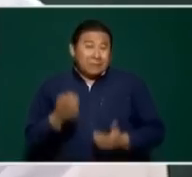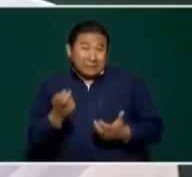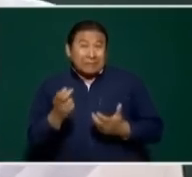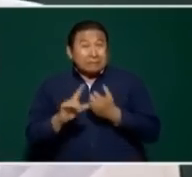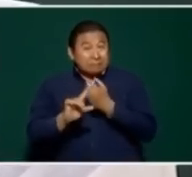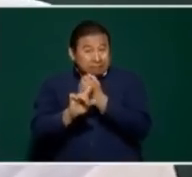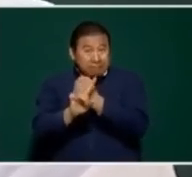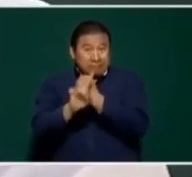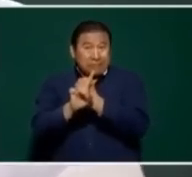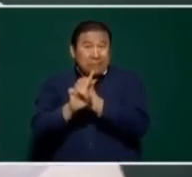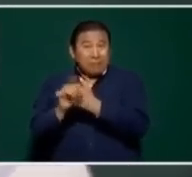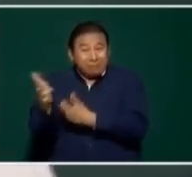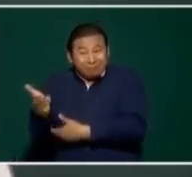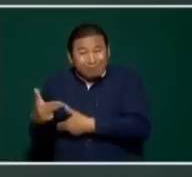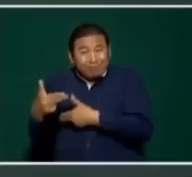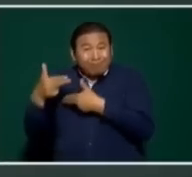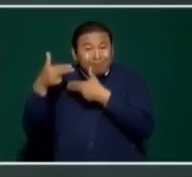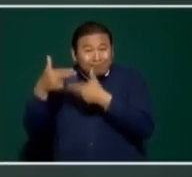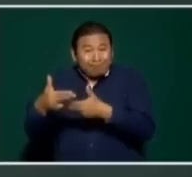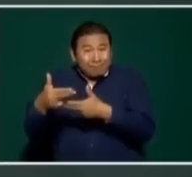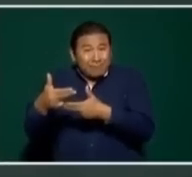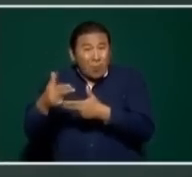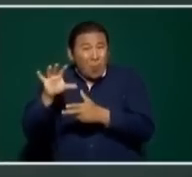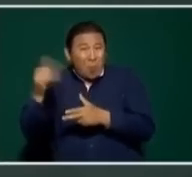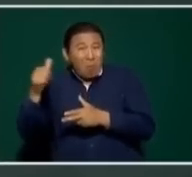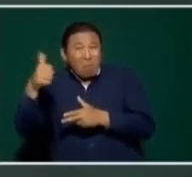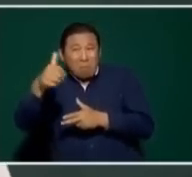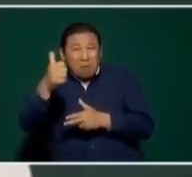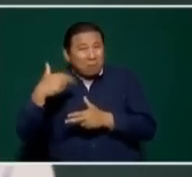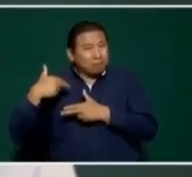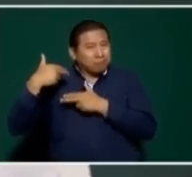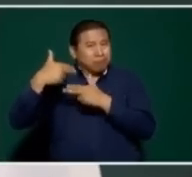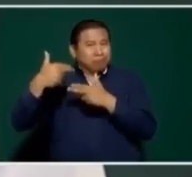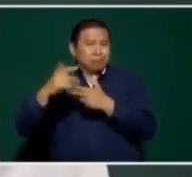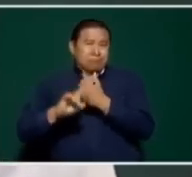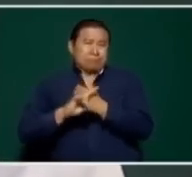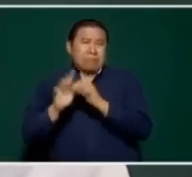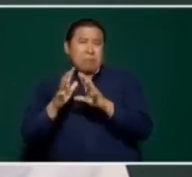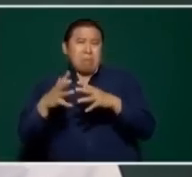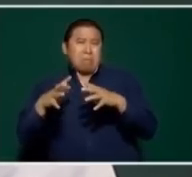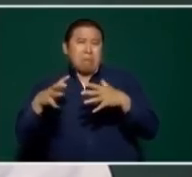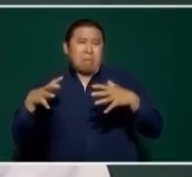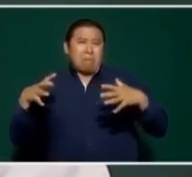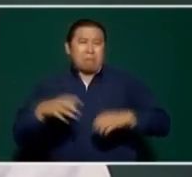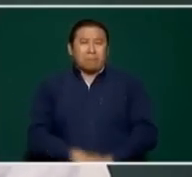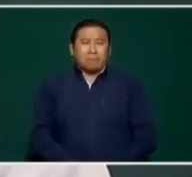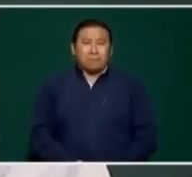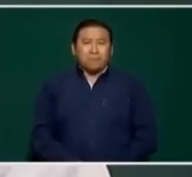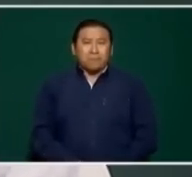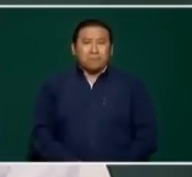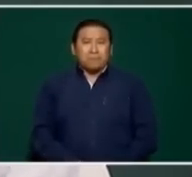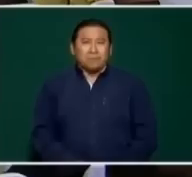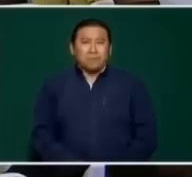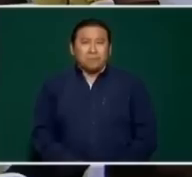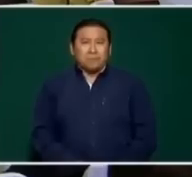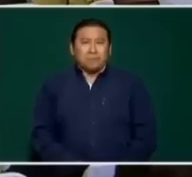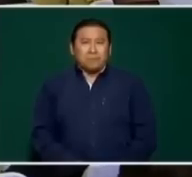este problema heredado, como otros, se han magnificado